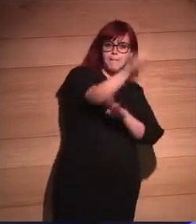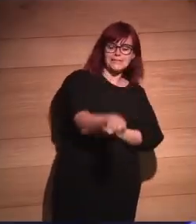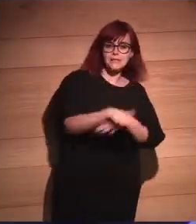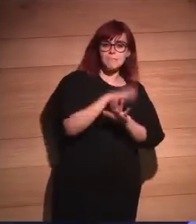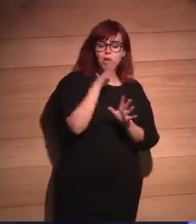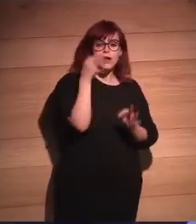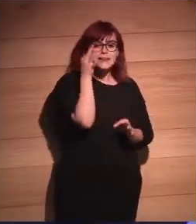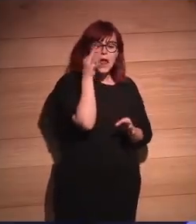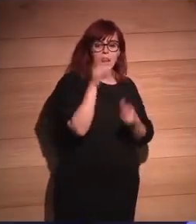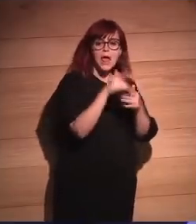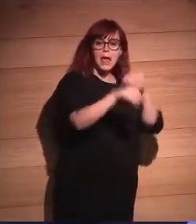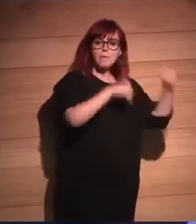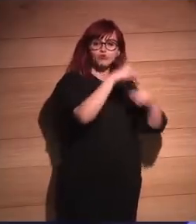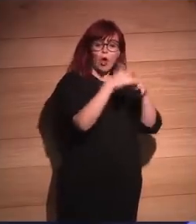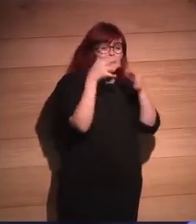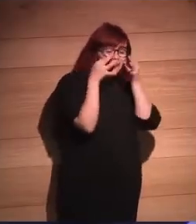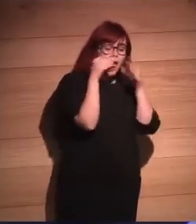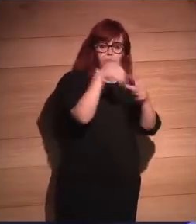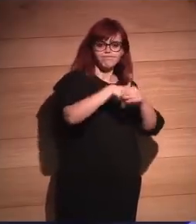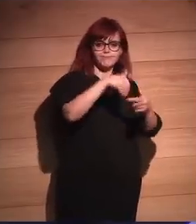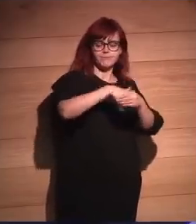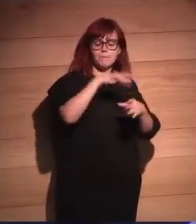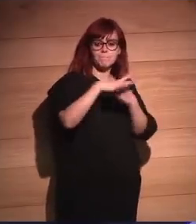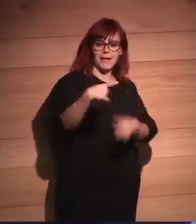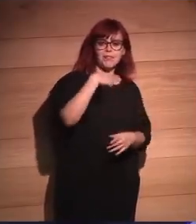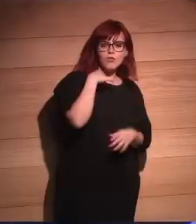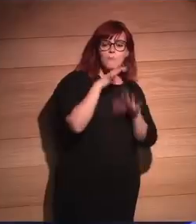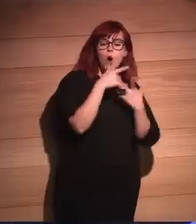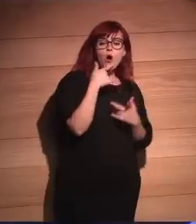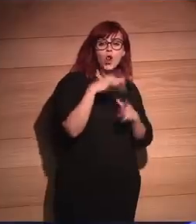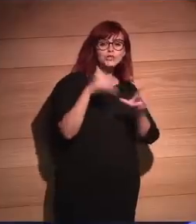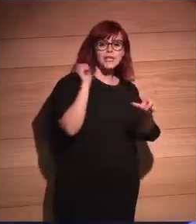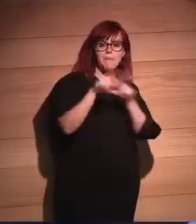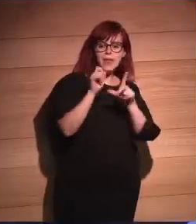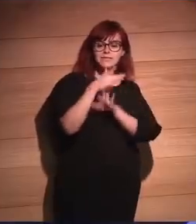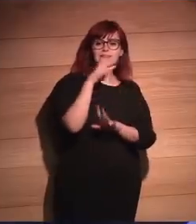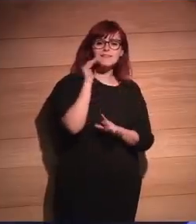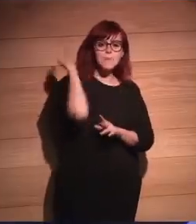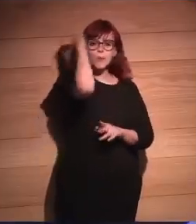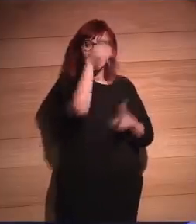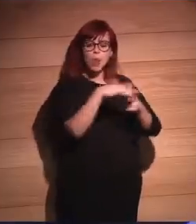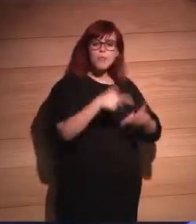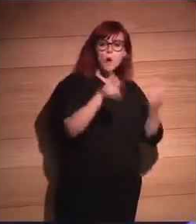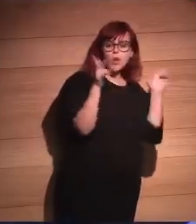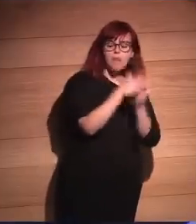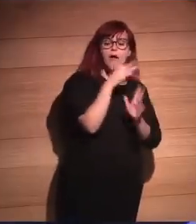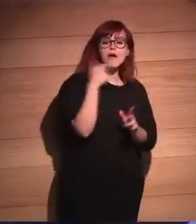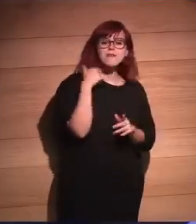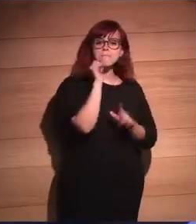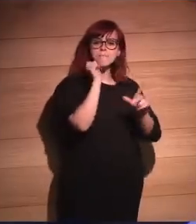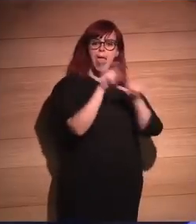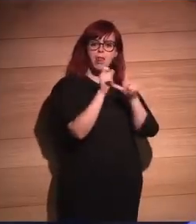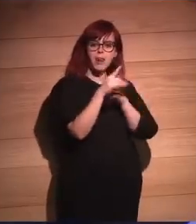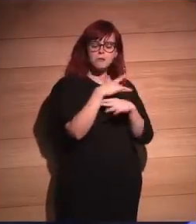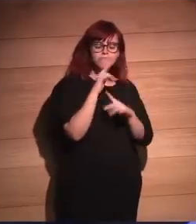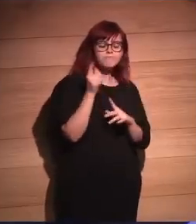en votos electorales. Y se hackeó los correos de republicanos y de demócratas y sacaron